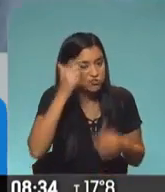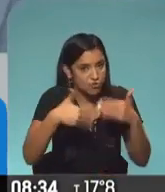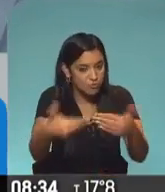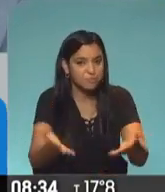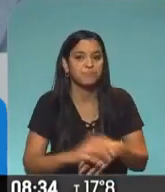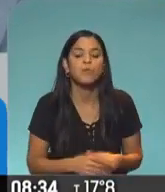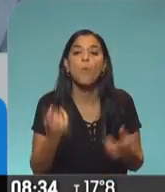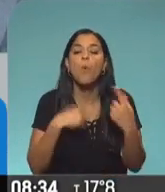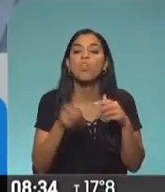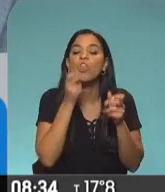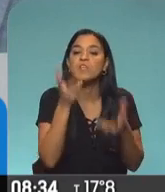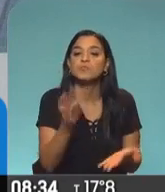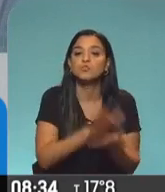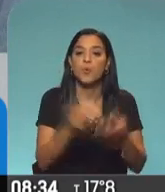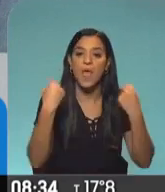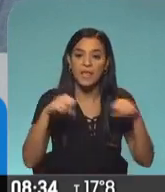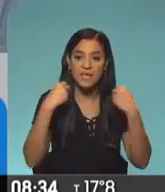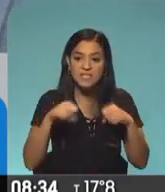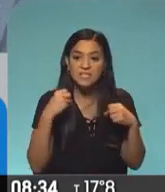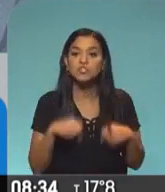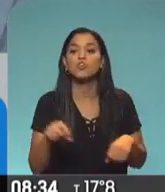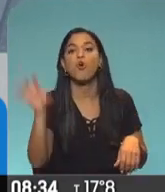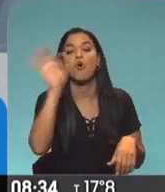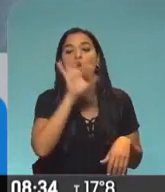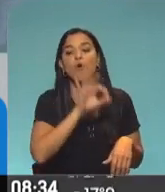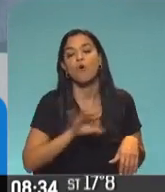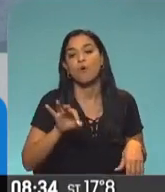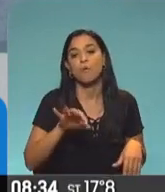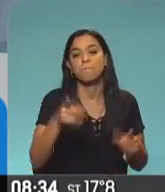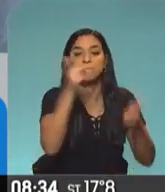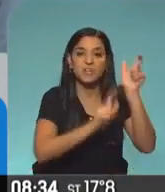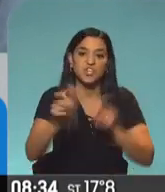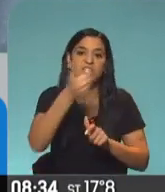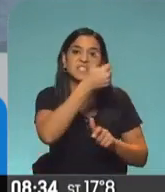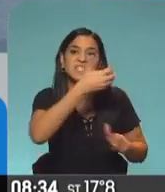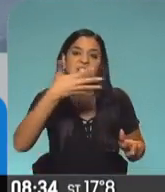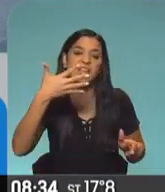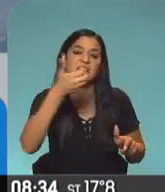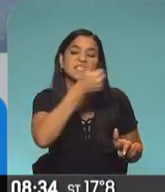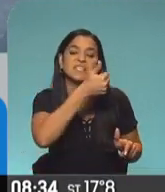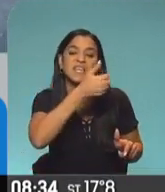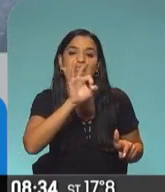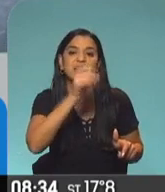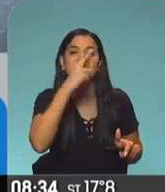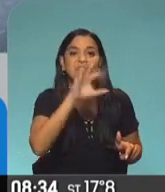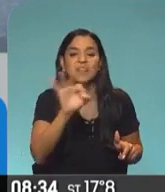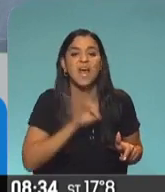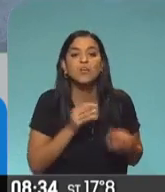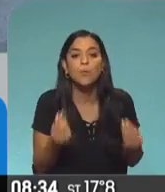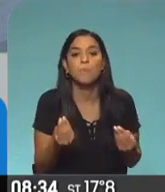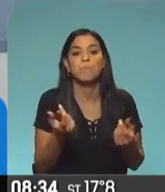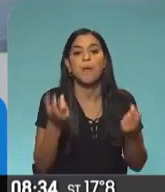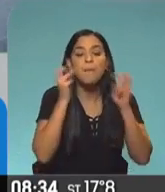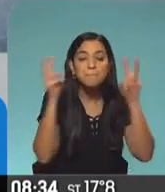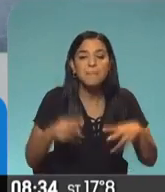demencia. Cuando se habla de ejercicio aeróbico o anaeróbico en personas que superan los 60, 70 años, ¿de qué estamos hablando? Estamos hablando de un